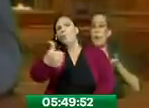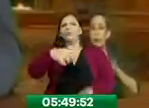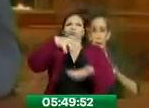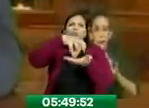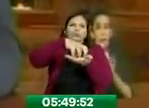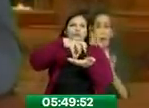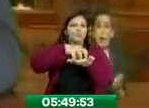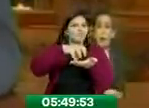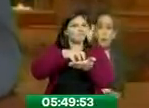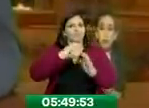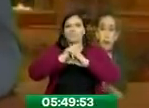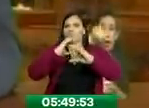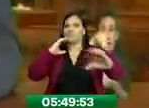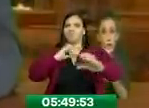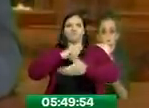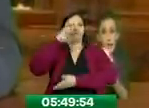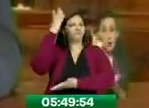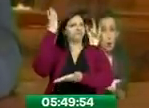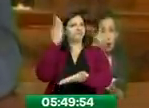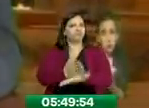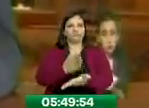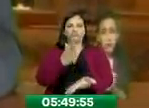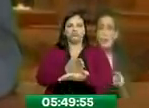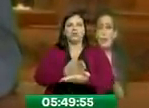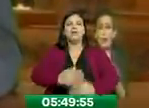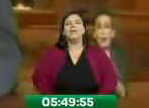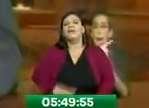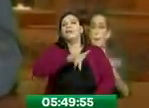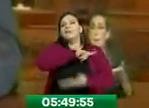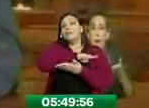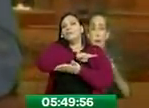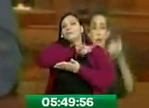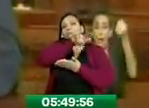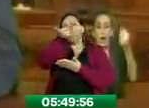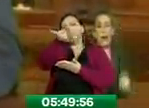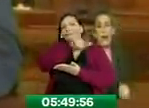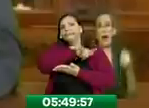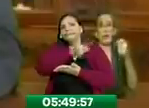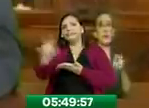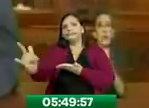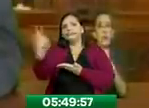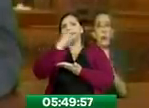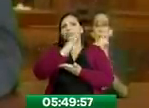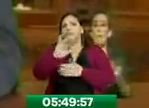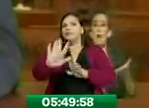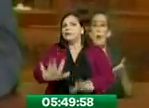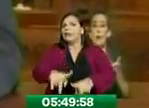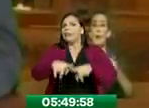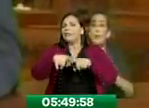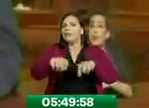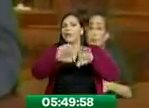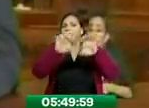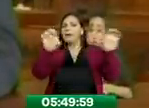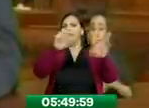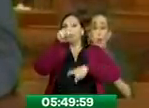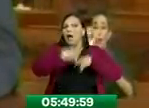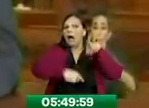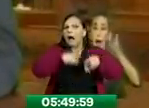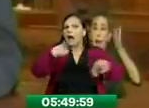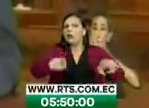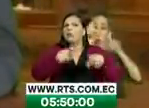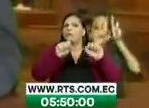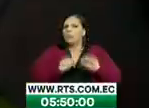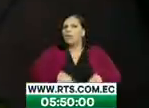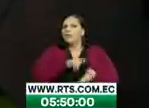la circulación de automóviles particulares, a excepción de los que cumplen los servicios de las empresas y establecimientos autorizados a